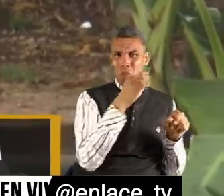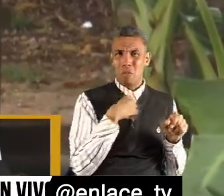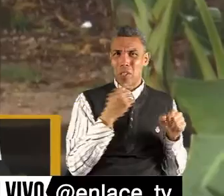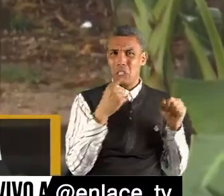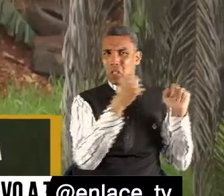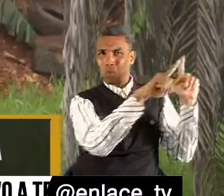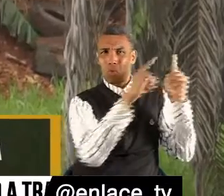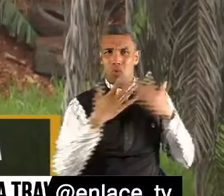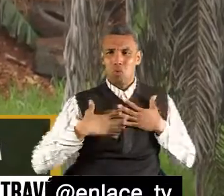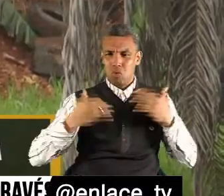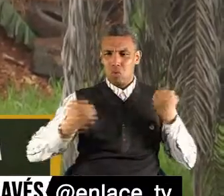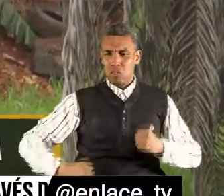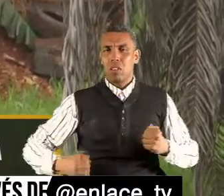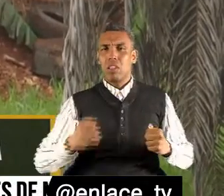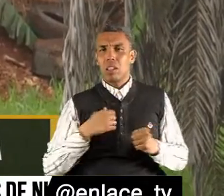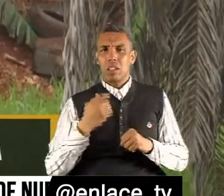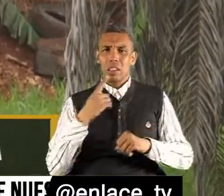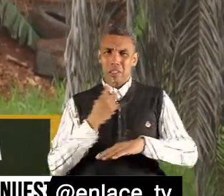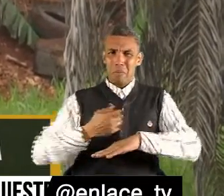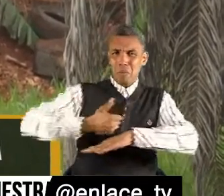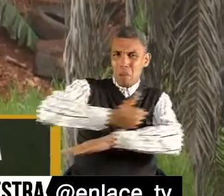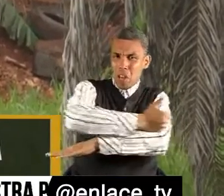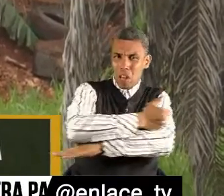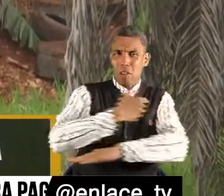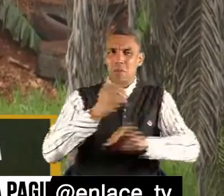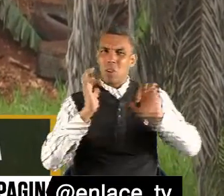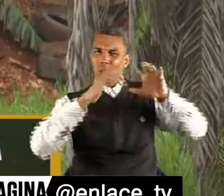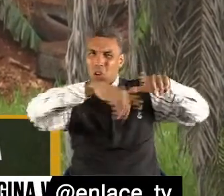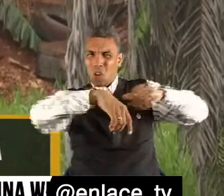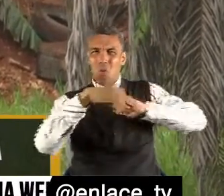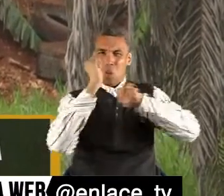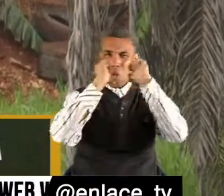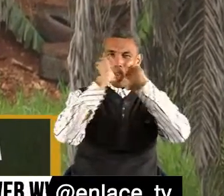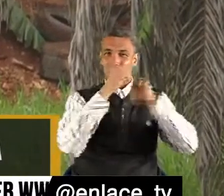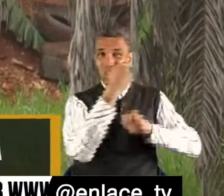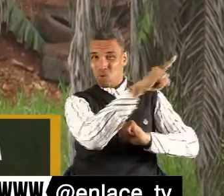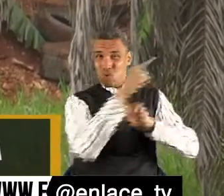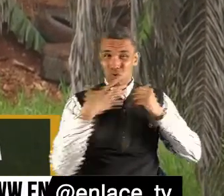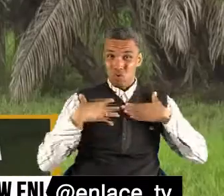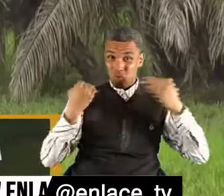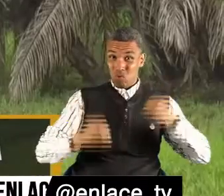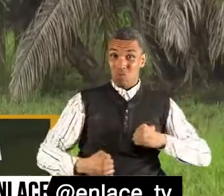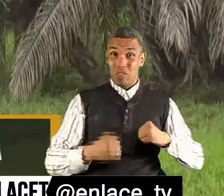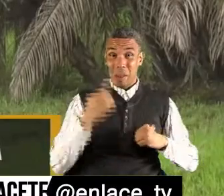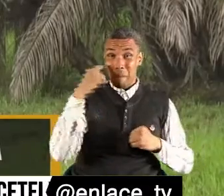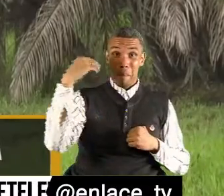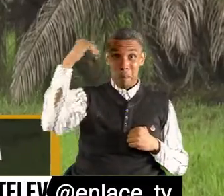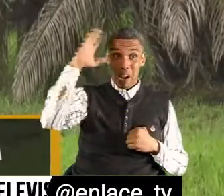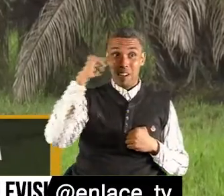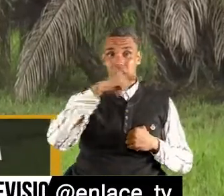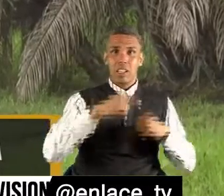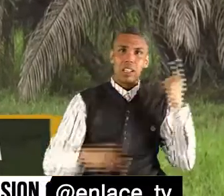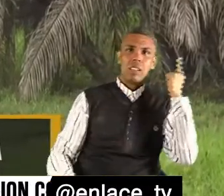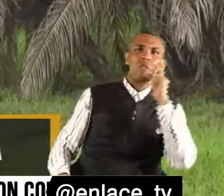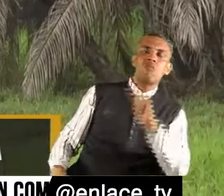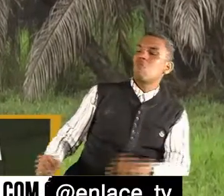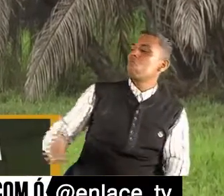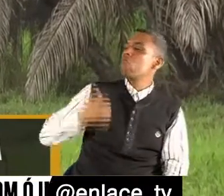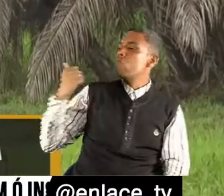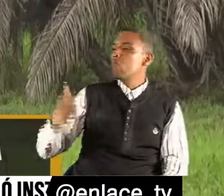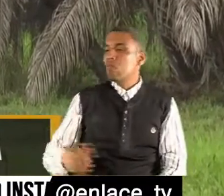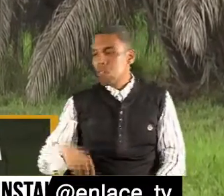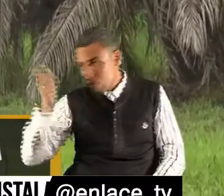una cancha de minitejos, están rellenando estos sectores, este sector de los humedales. Nosotros en días